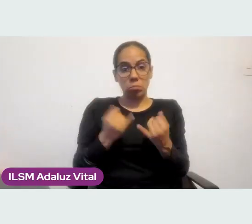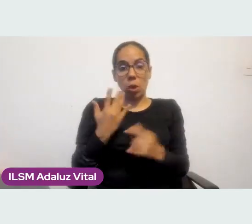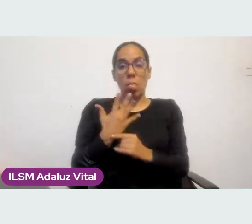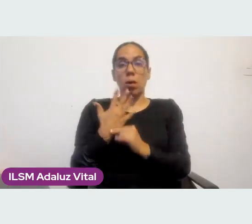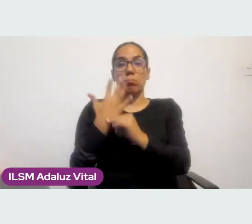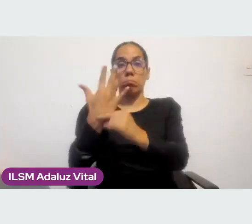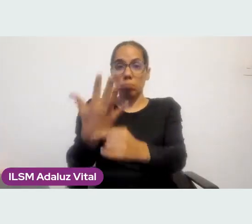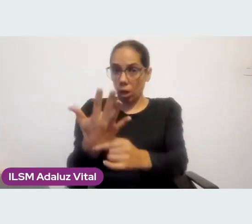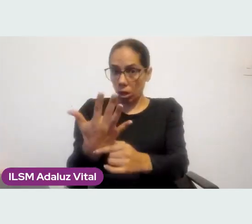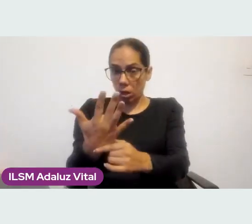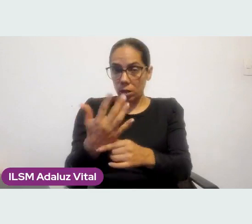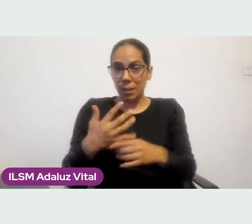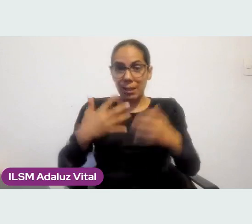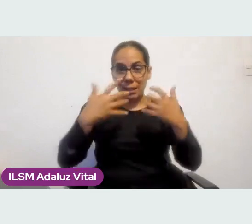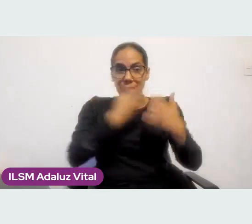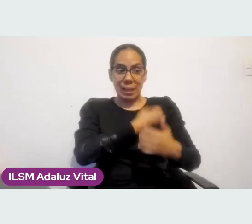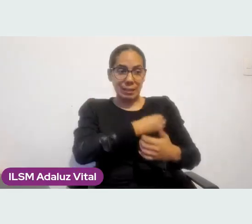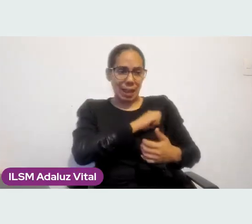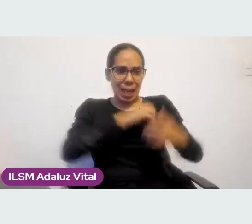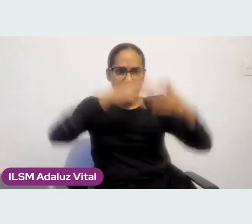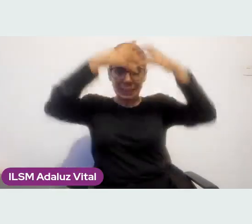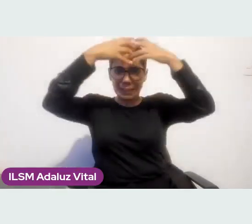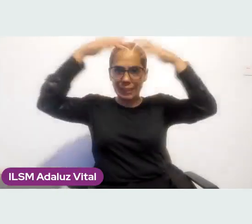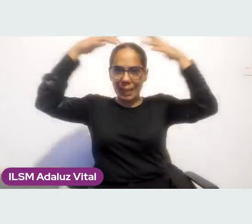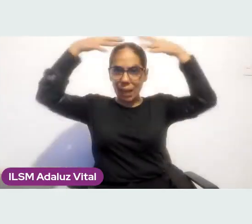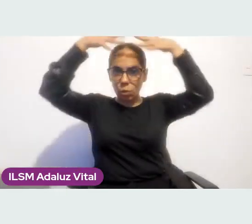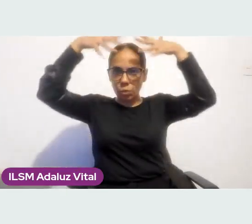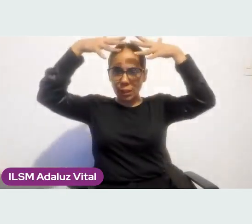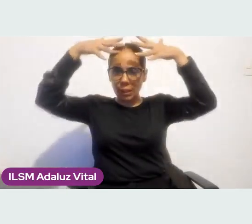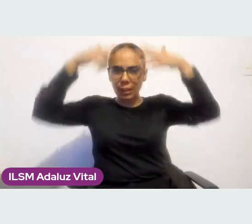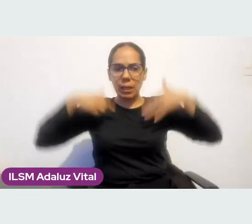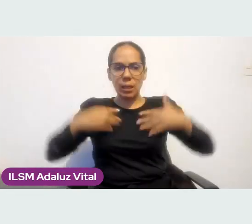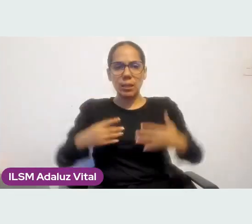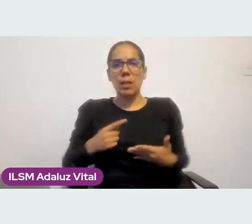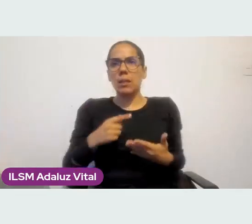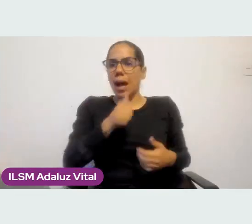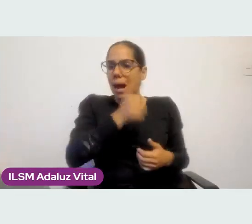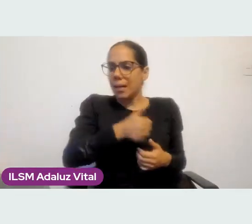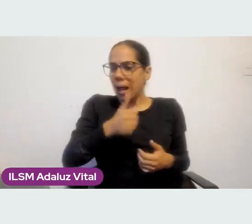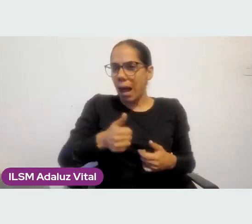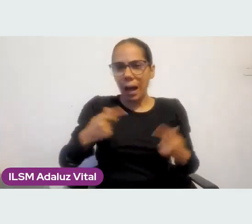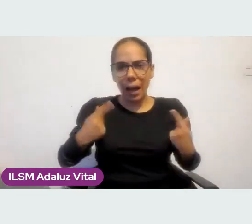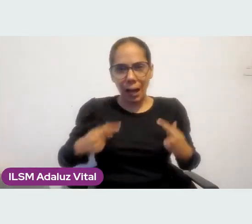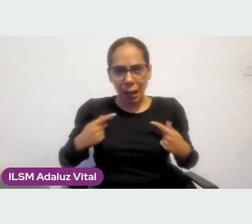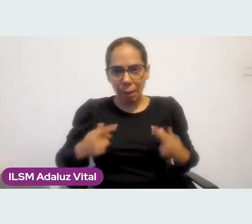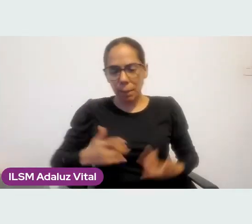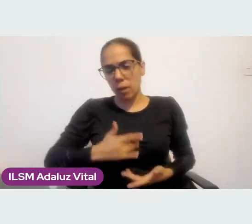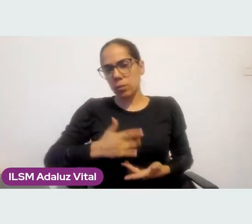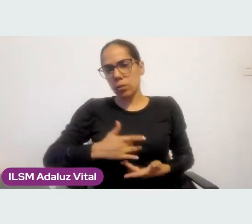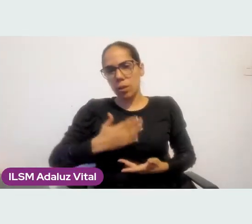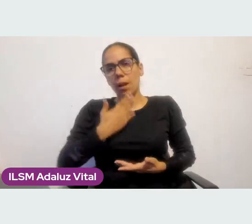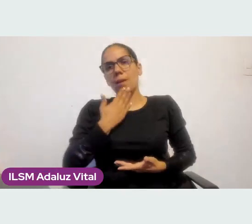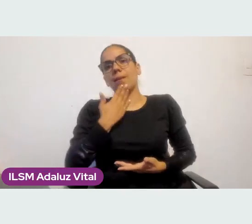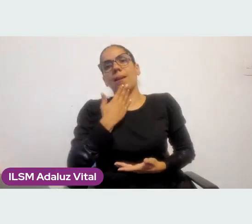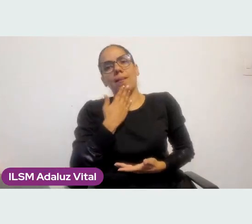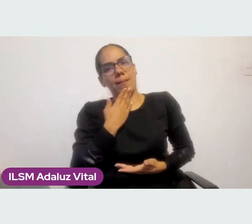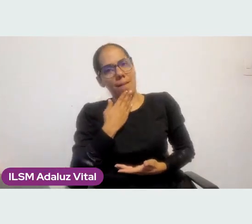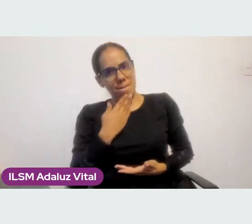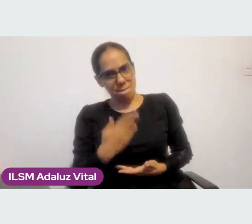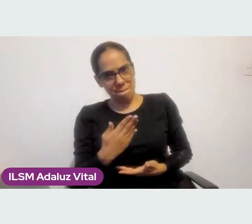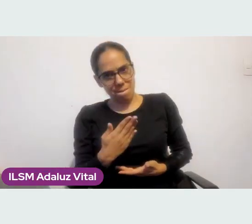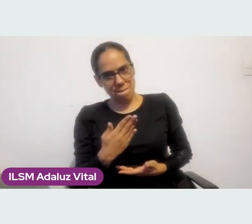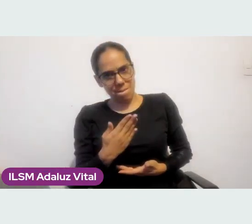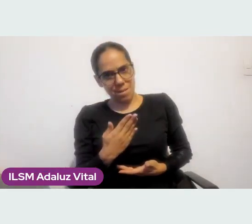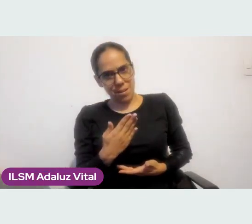mental es un estado de bienestar en el cual cada individuo desarrolla su potencial y puede afrontar las lesiones de la